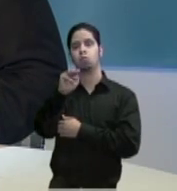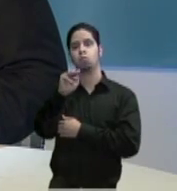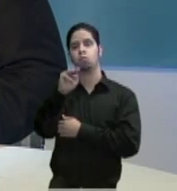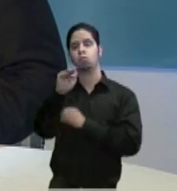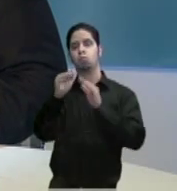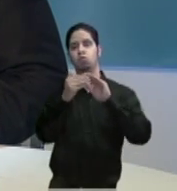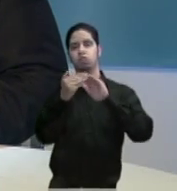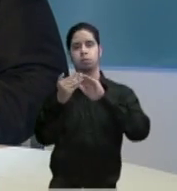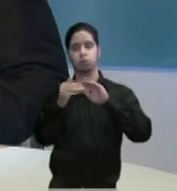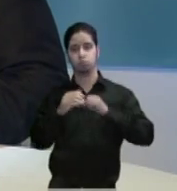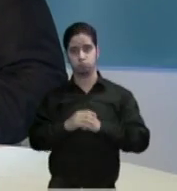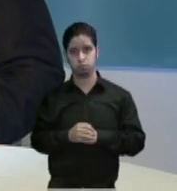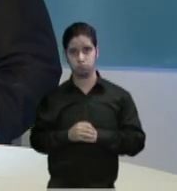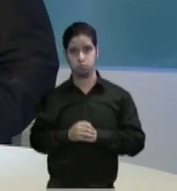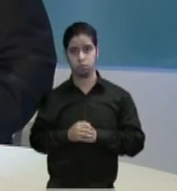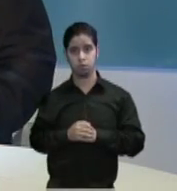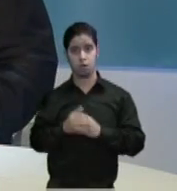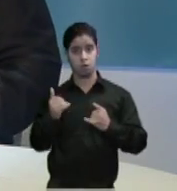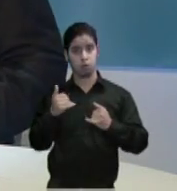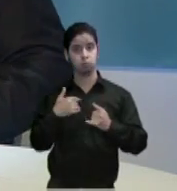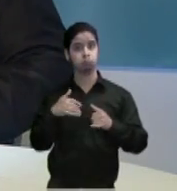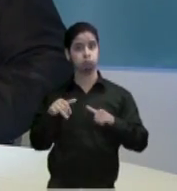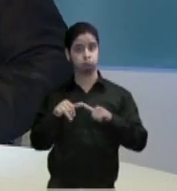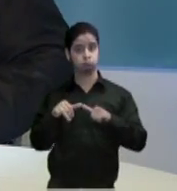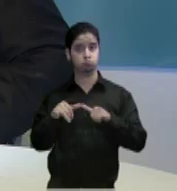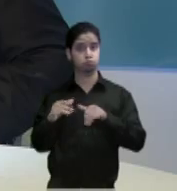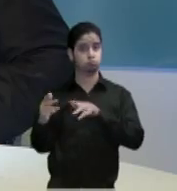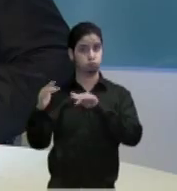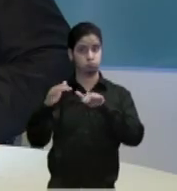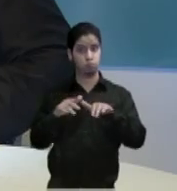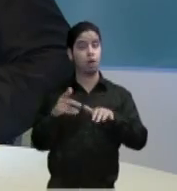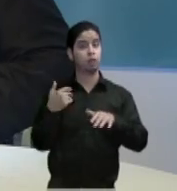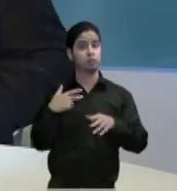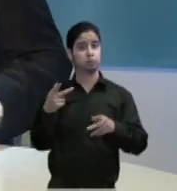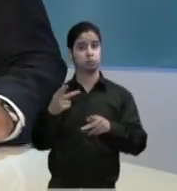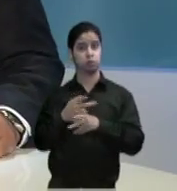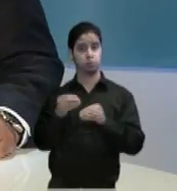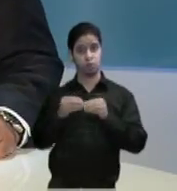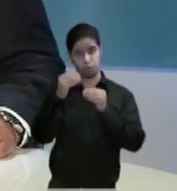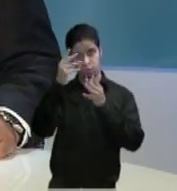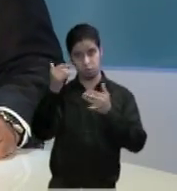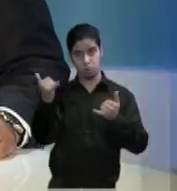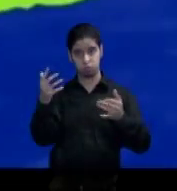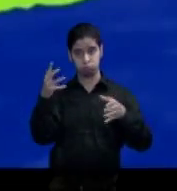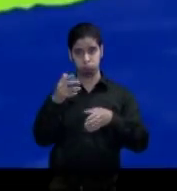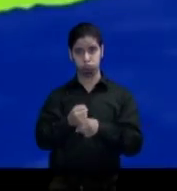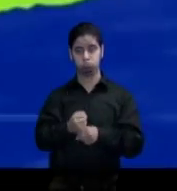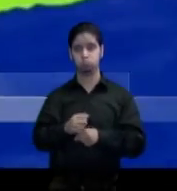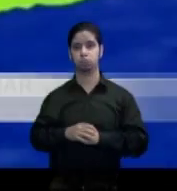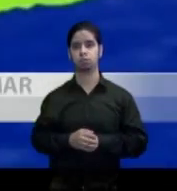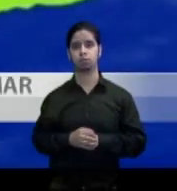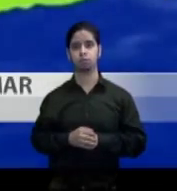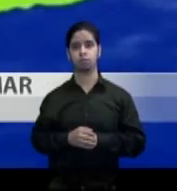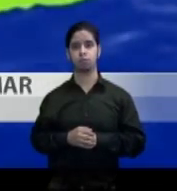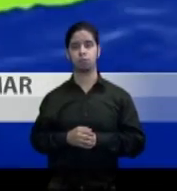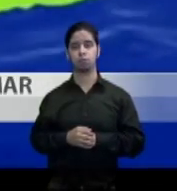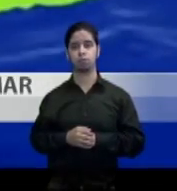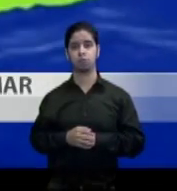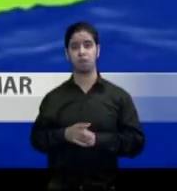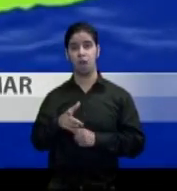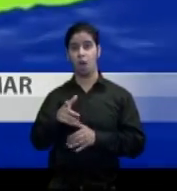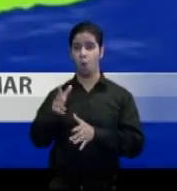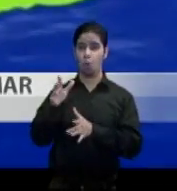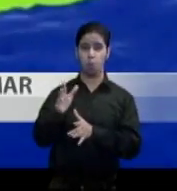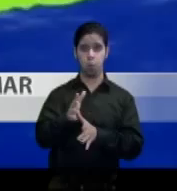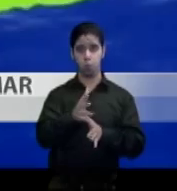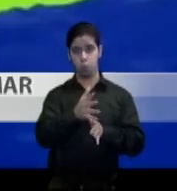condiciones marítimas peligrosas para este fin de semana del 4 de julio. Le decimos más en el siguiente resumen. La fuerte brisa registrada con